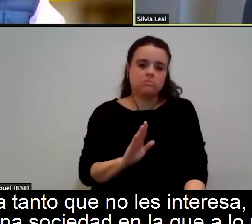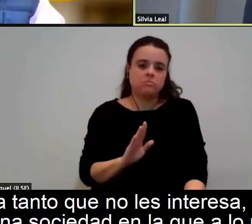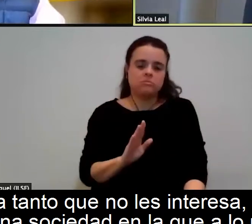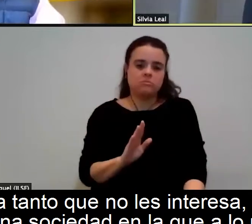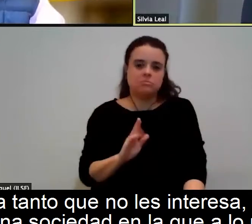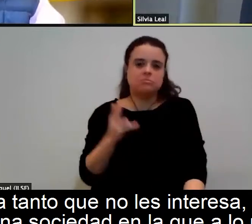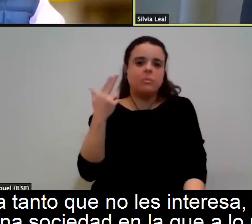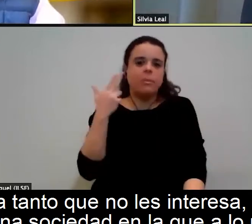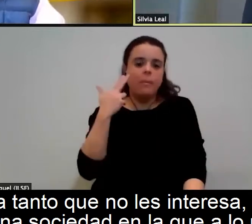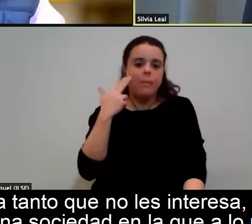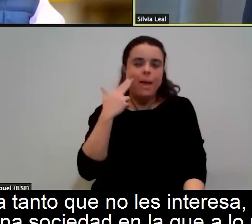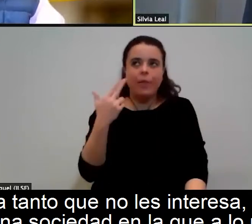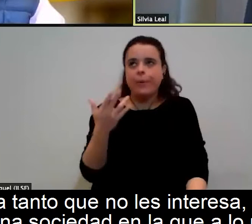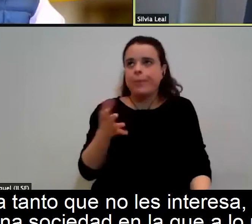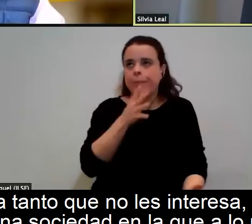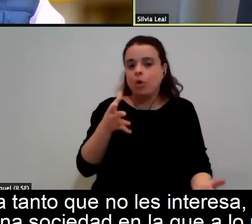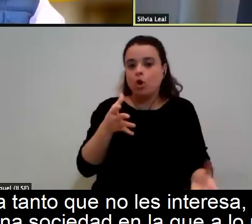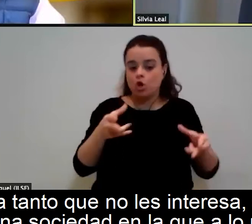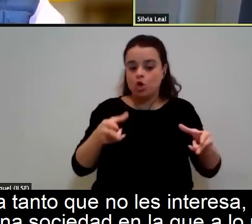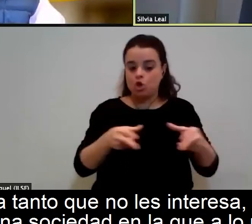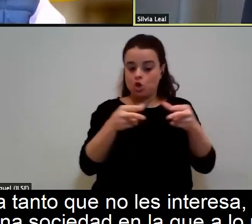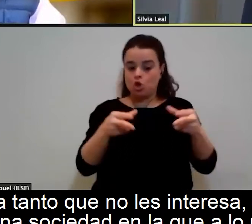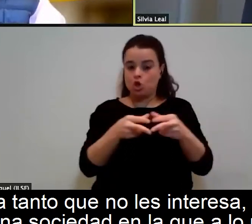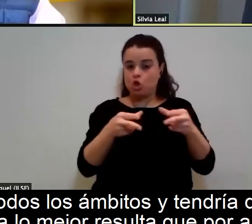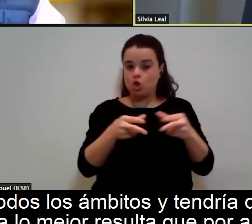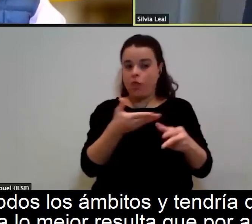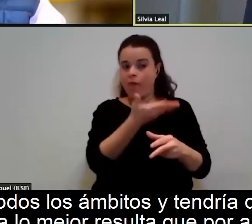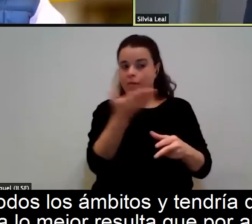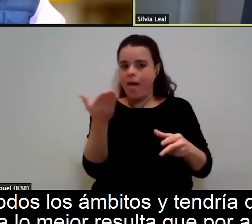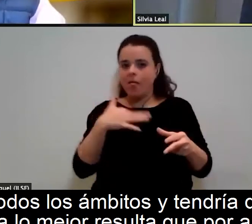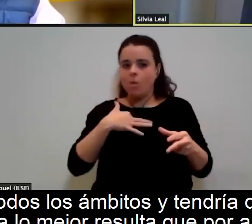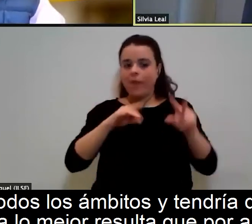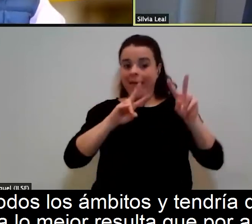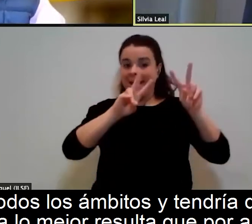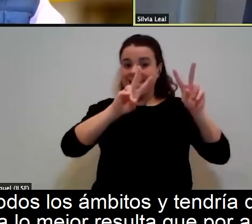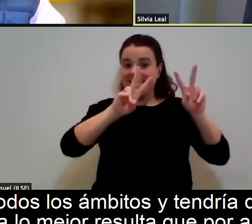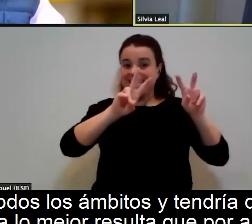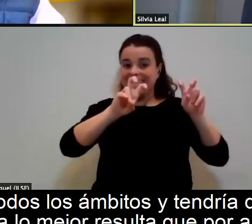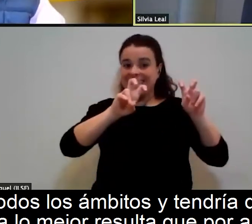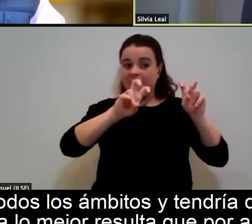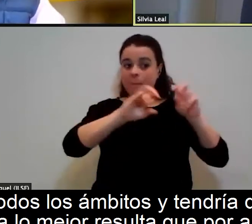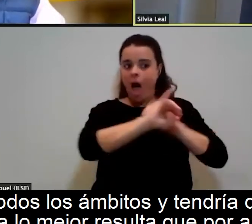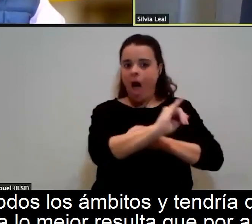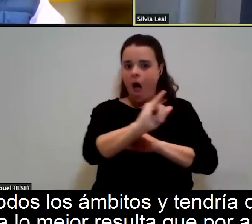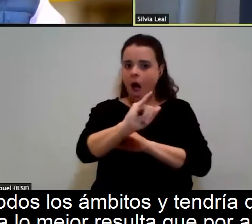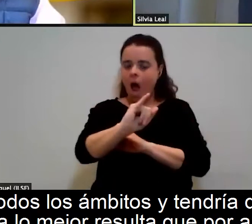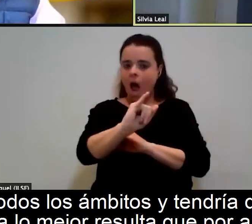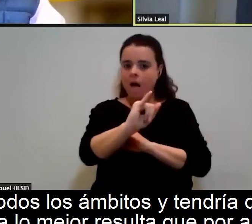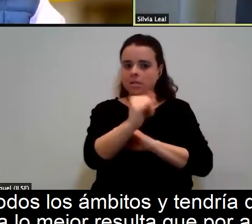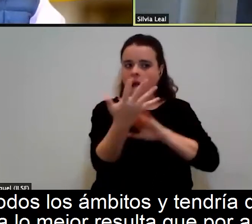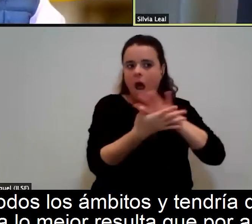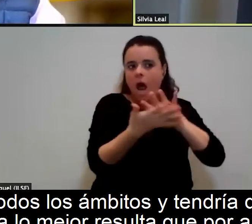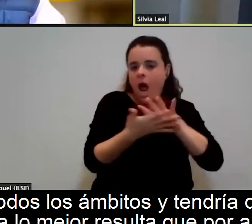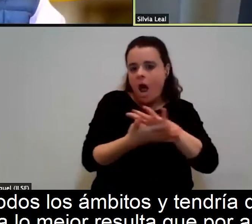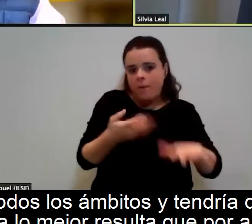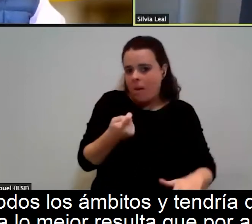que, bueno, pues estamos en una sociedad, ¿no? En la que a lo mejor eso no se habla todos los días en todos los ámbitos y tendría que estar mucho más presente y dices, bueno,